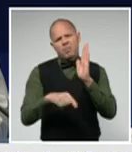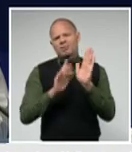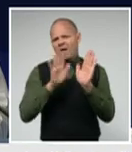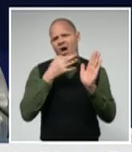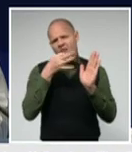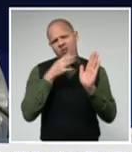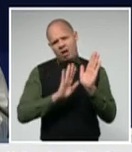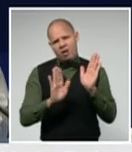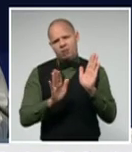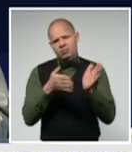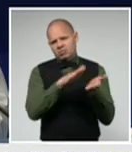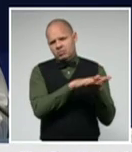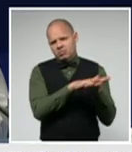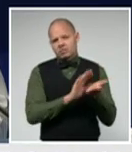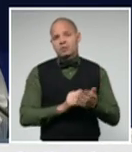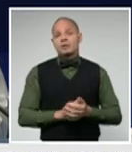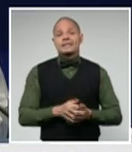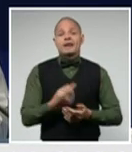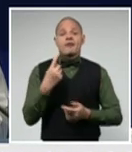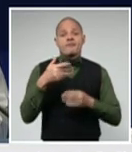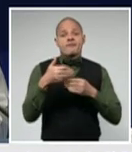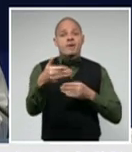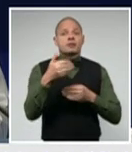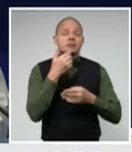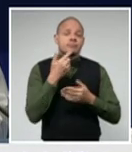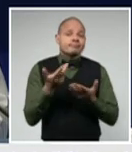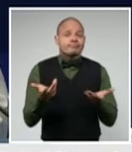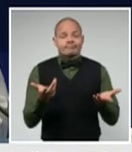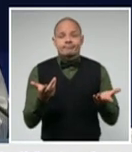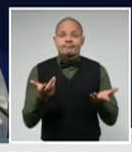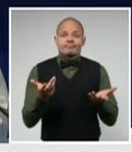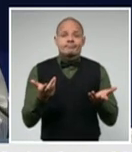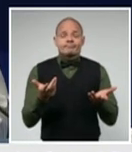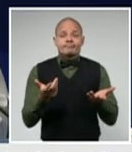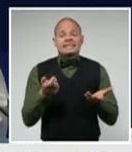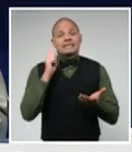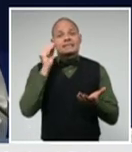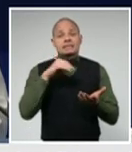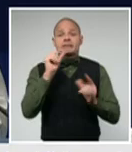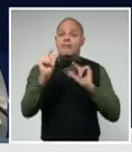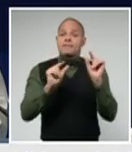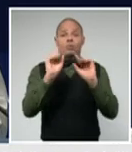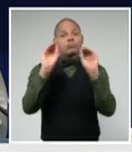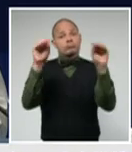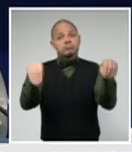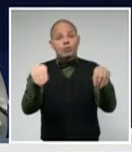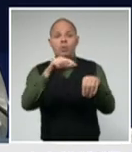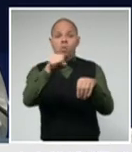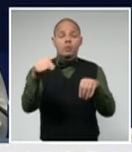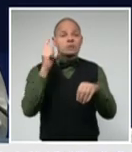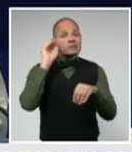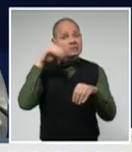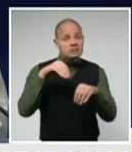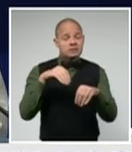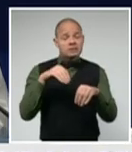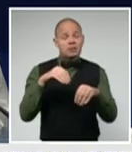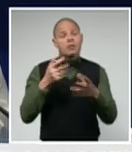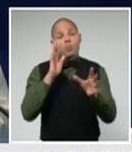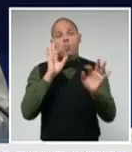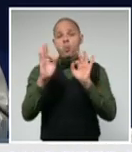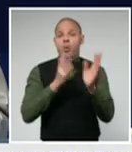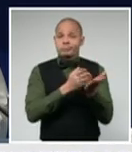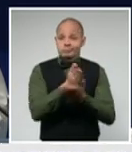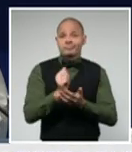veces. Y que lo que nos queda es que todos los cubanos, porque no digo todos los que vivimos en La Habana, porque en La Habana